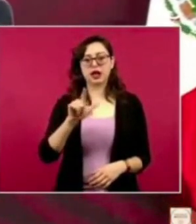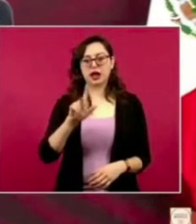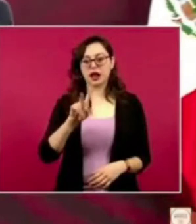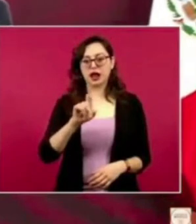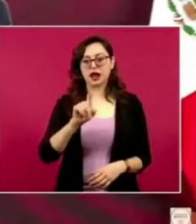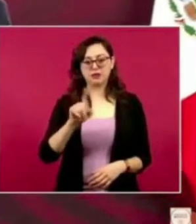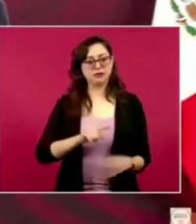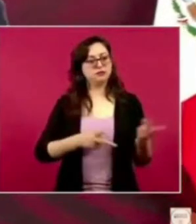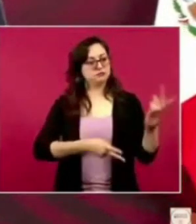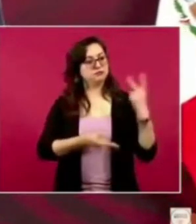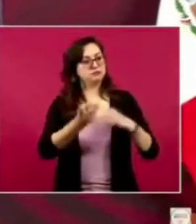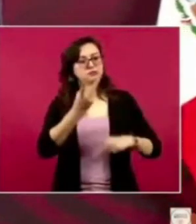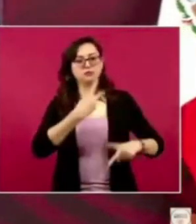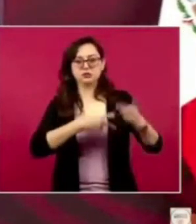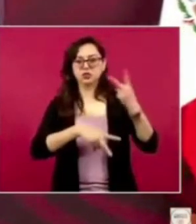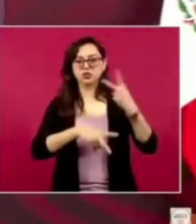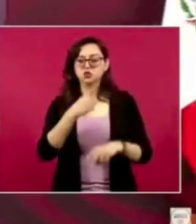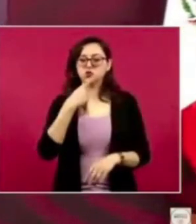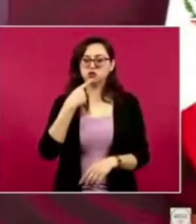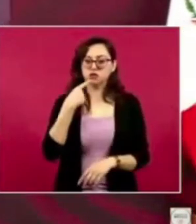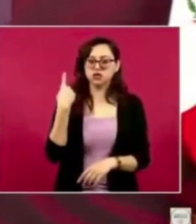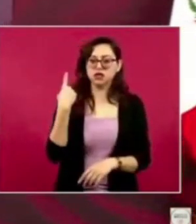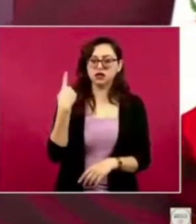porque se puso